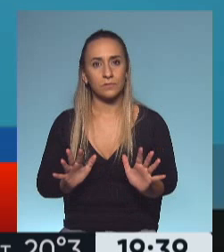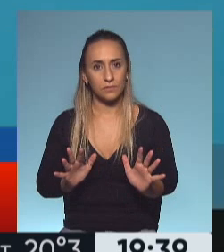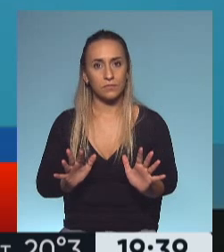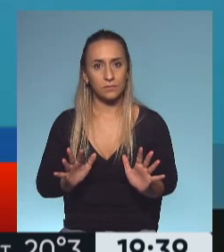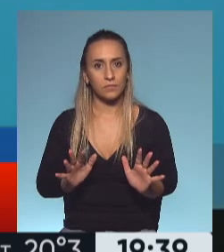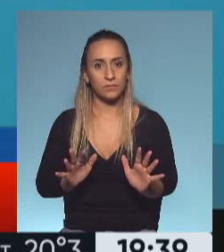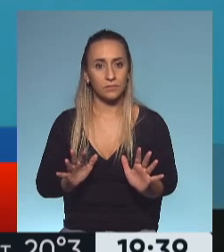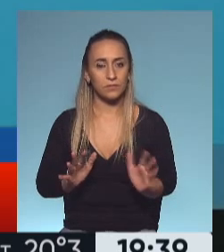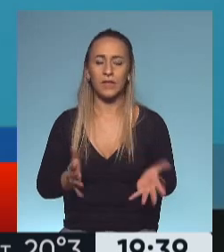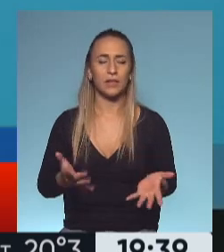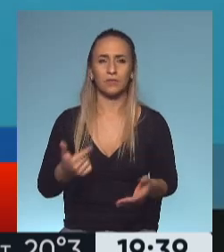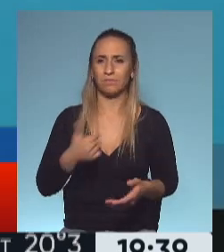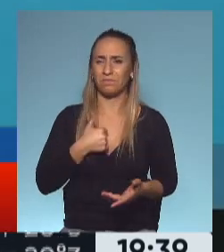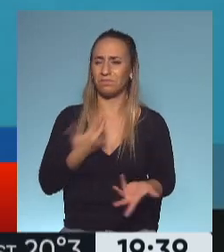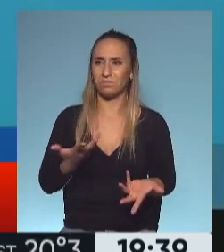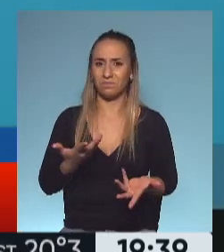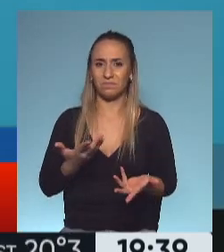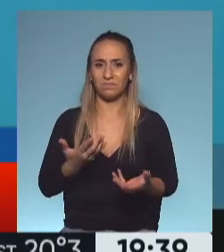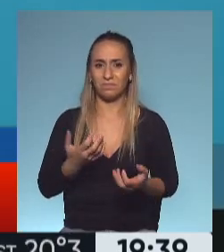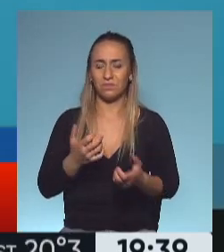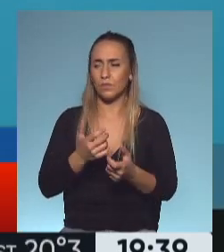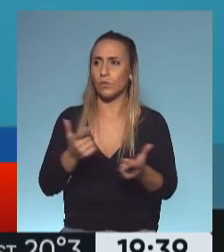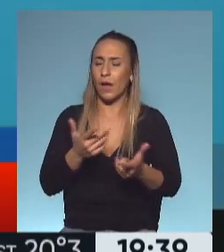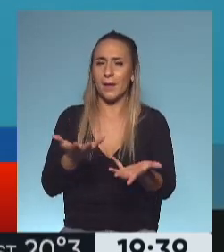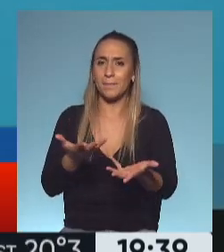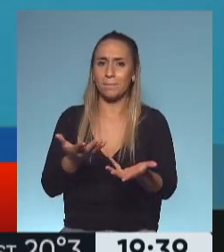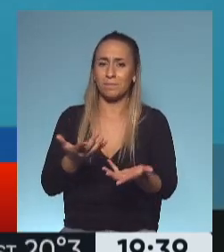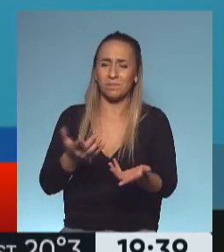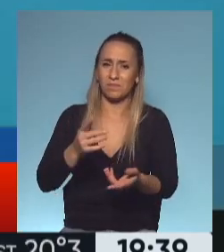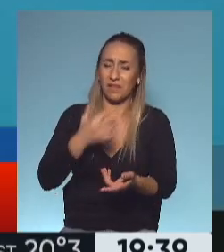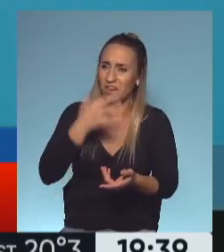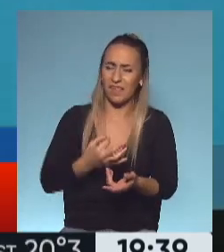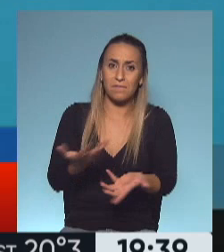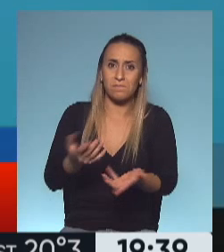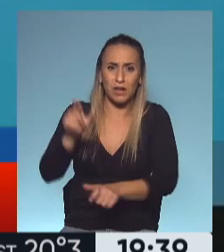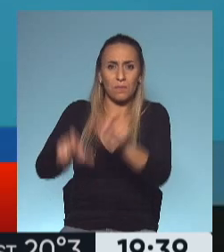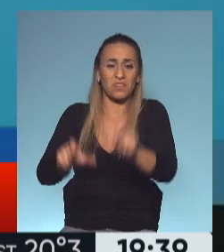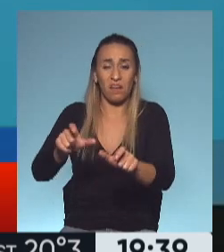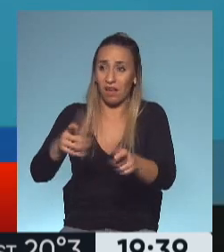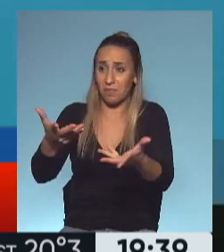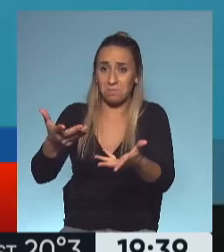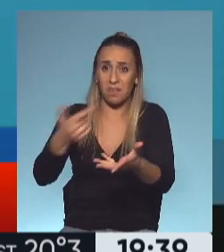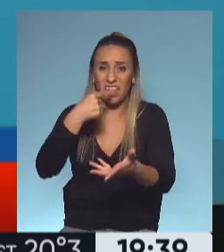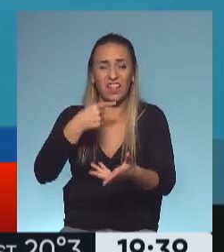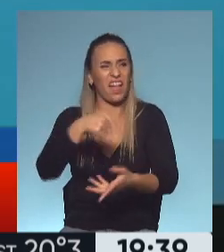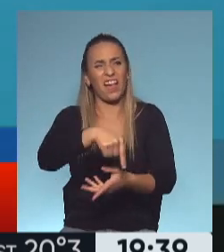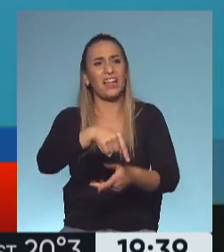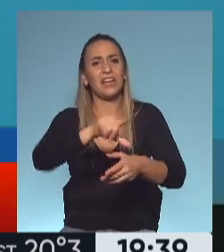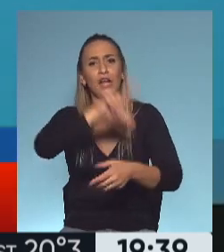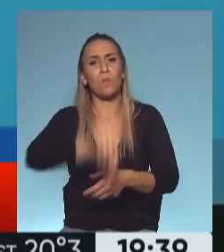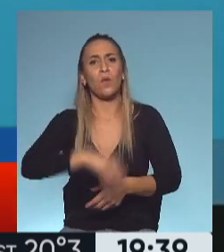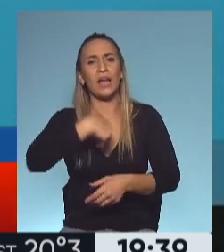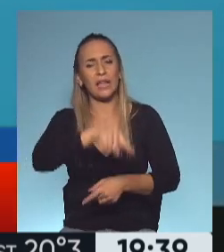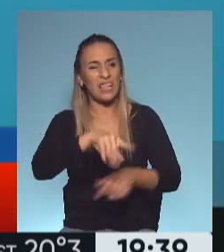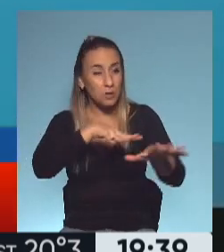Y uno no tiene más para los que siguen negando lo que hoy ocurre en la República